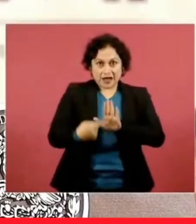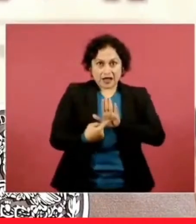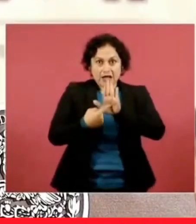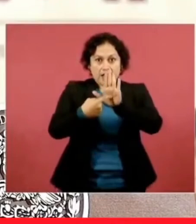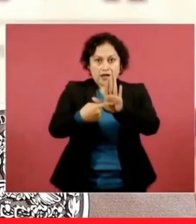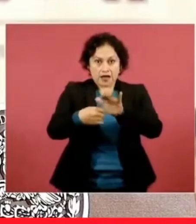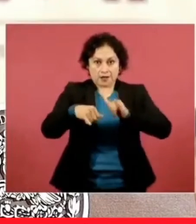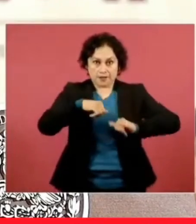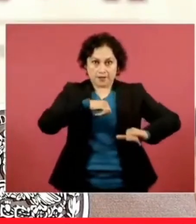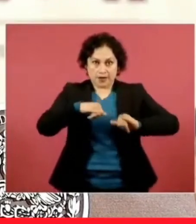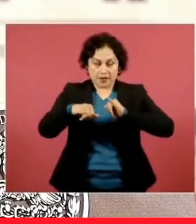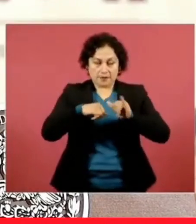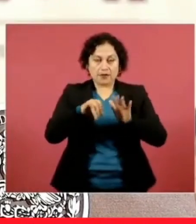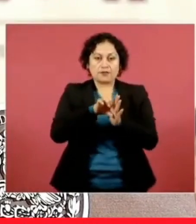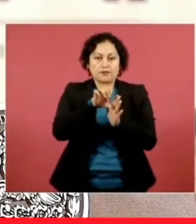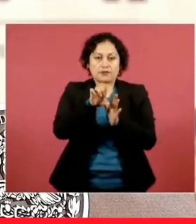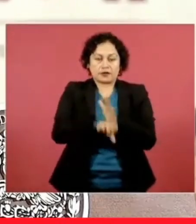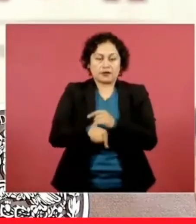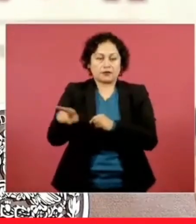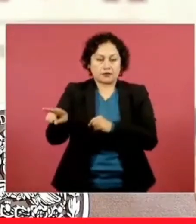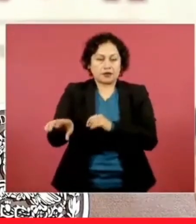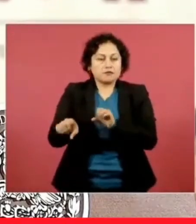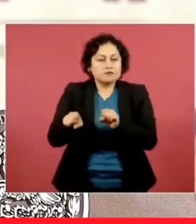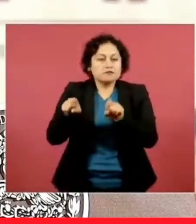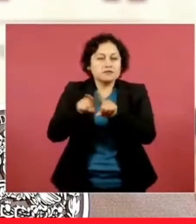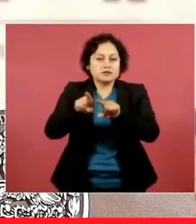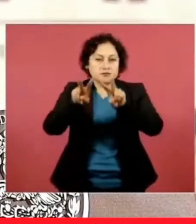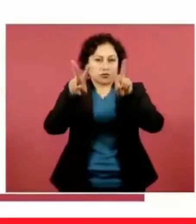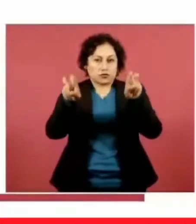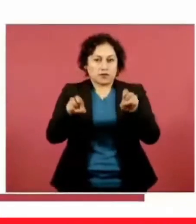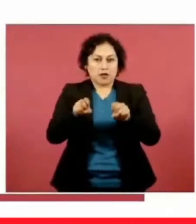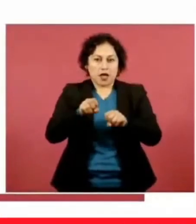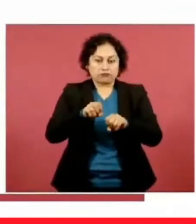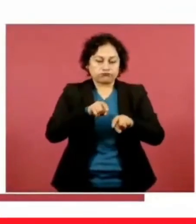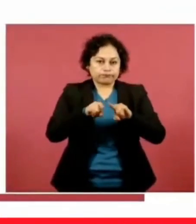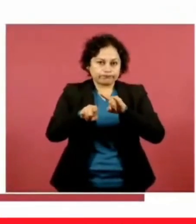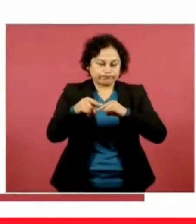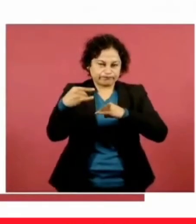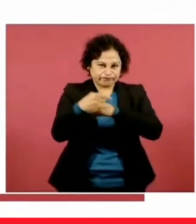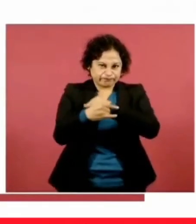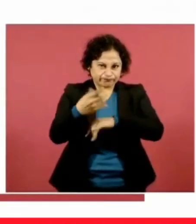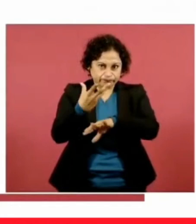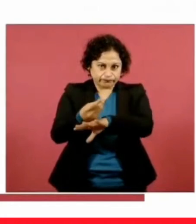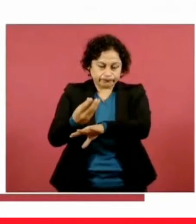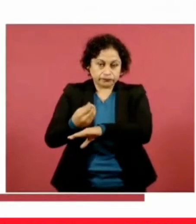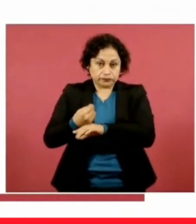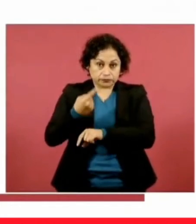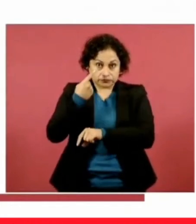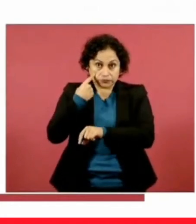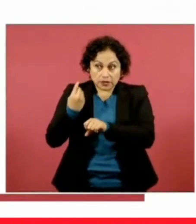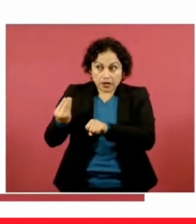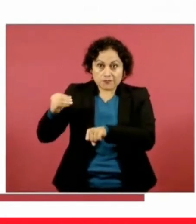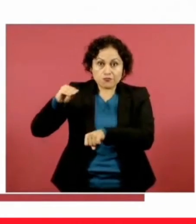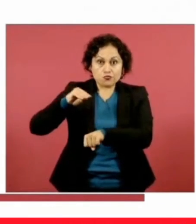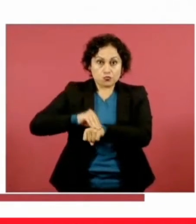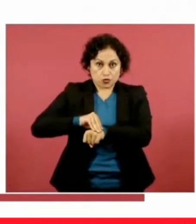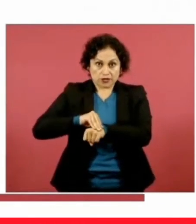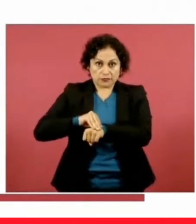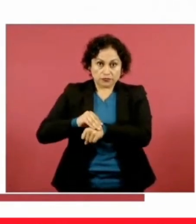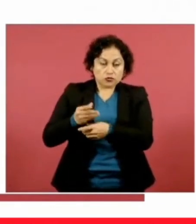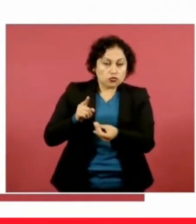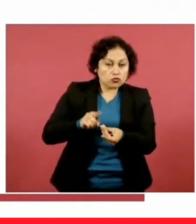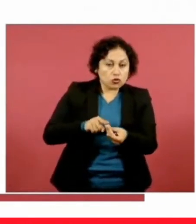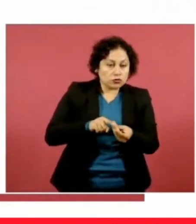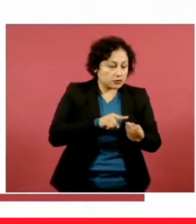de Oaxaca, construidos a mano. Y sobre ese mapa se proyectaron las torres y el despliegue que se está